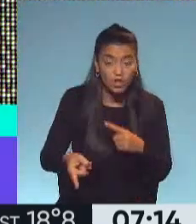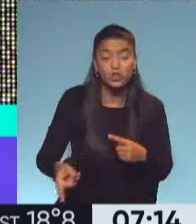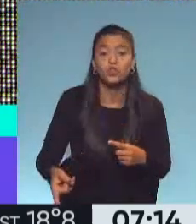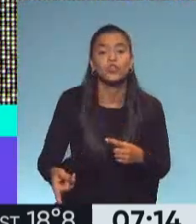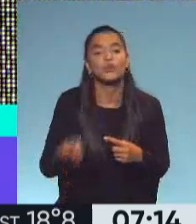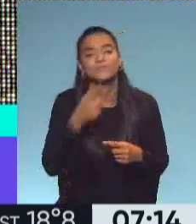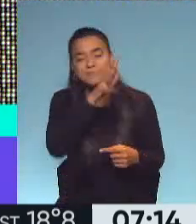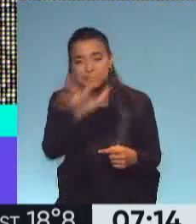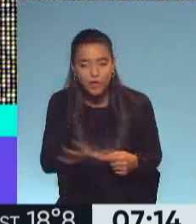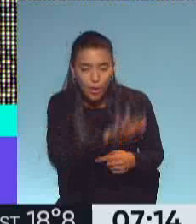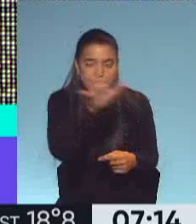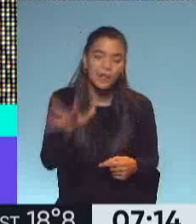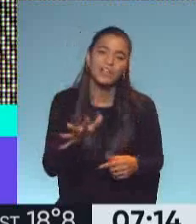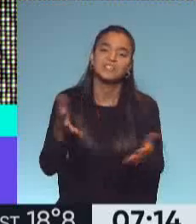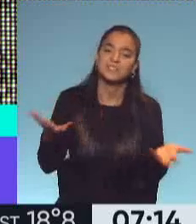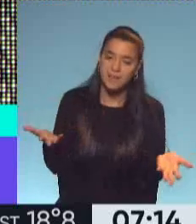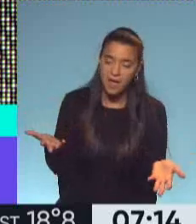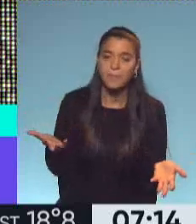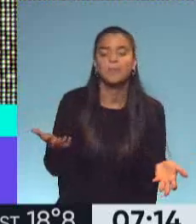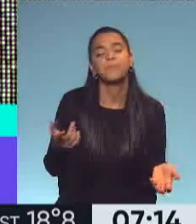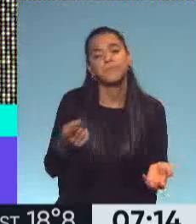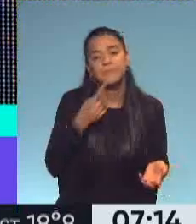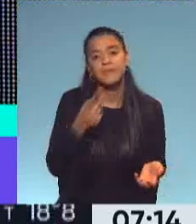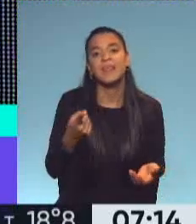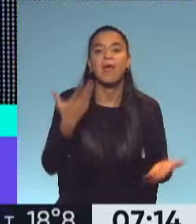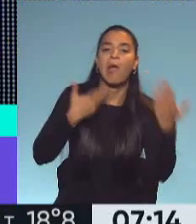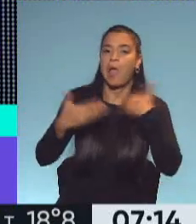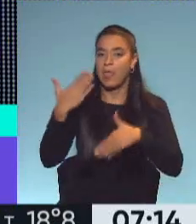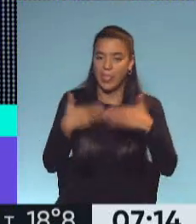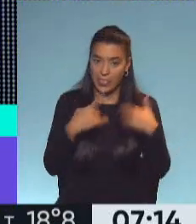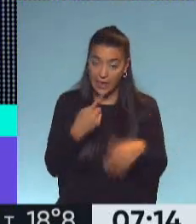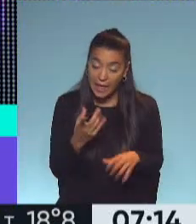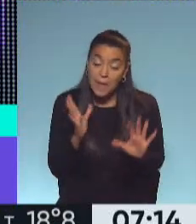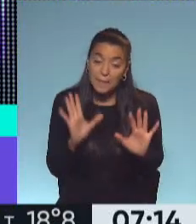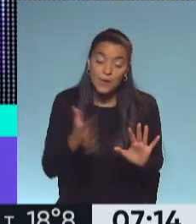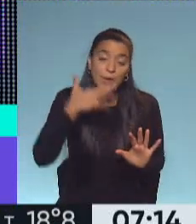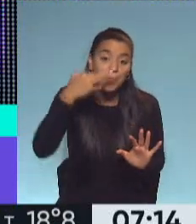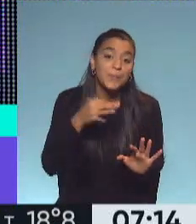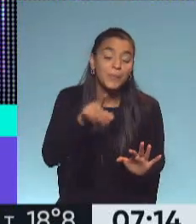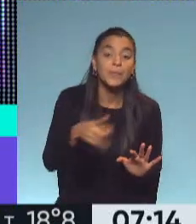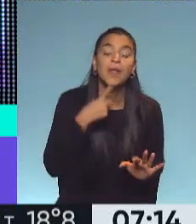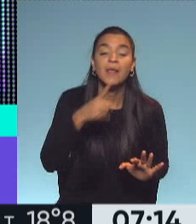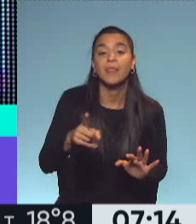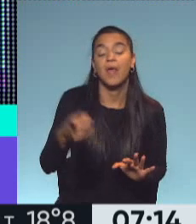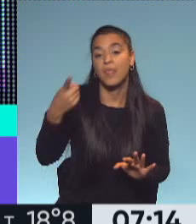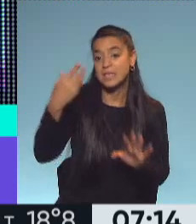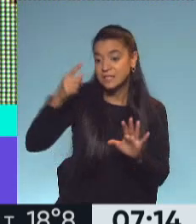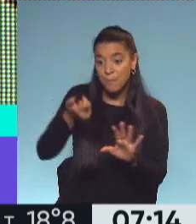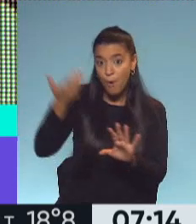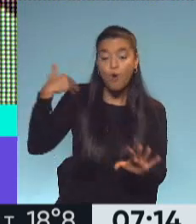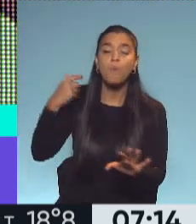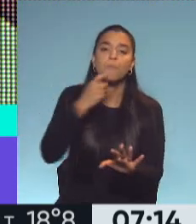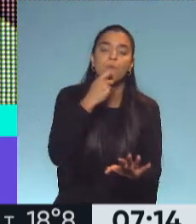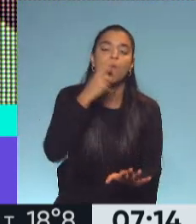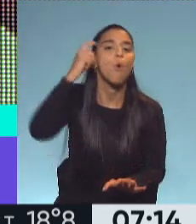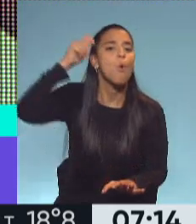alguna sospecha de parcialidad se excuse. Pero también es cierto de que en los últimos tiempos ha pasado, por ejemplo,